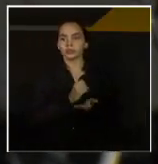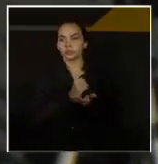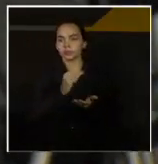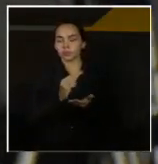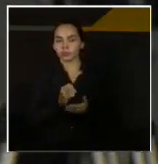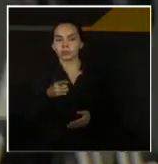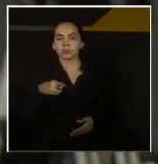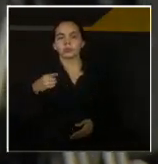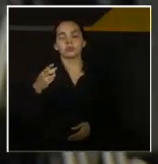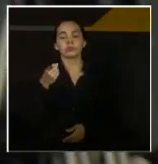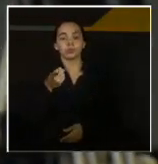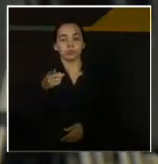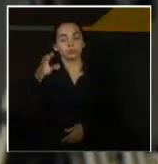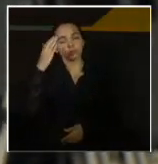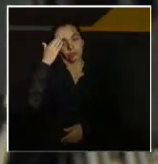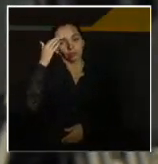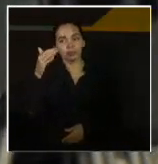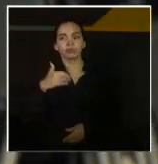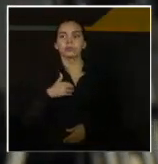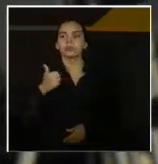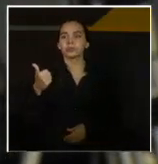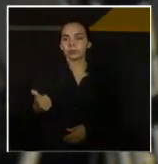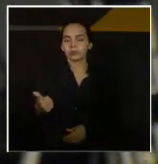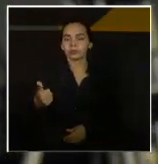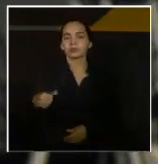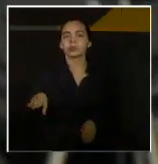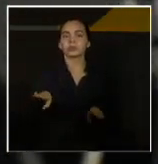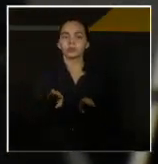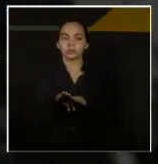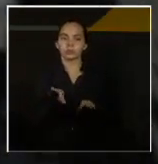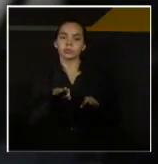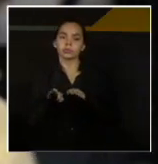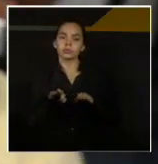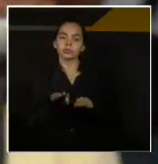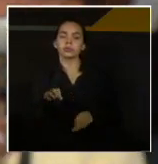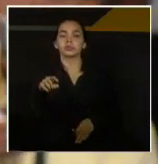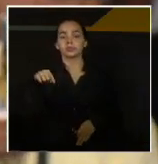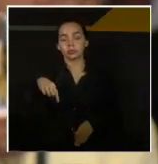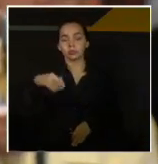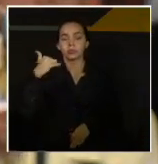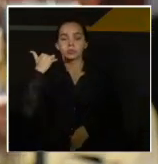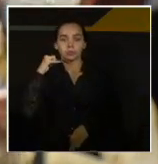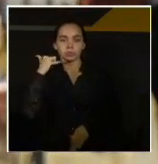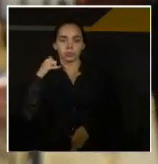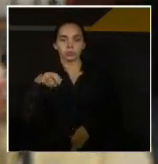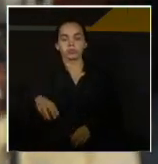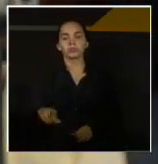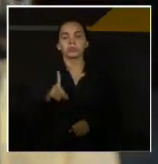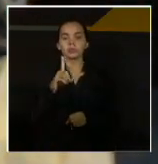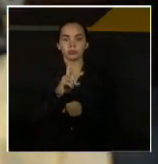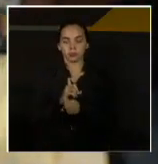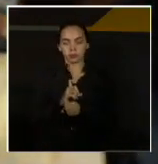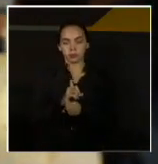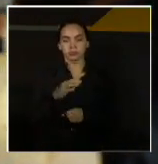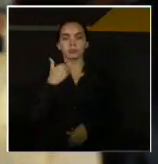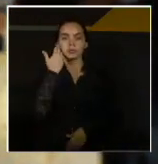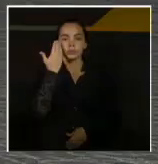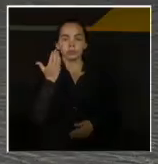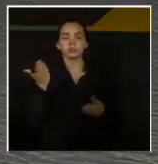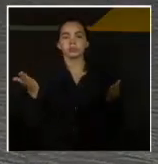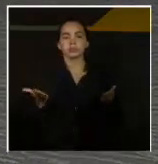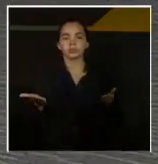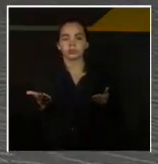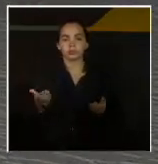es algo que tenemos que entender como empleados del pueblo de Yucatán. Lo primero que queremos hacer